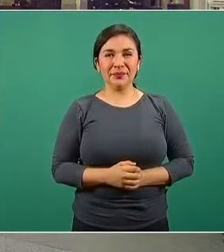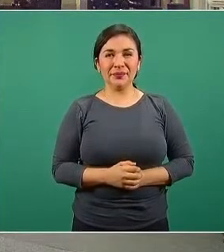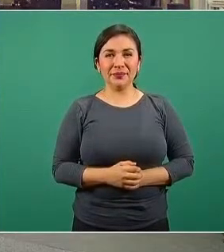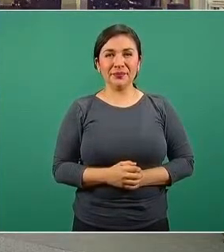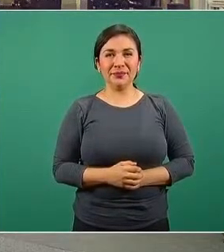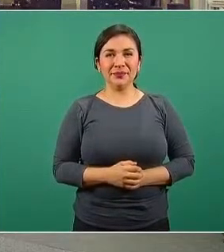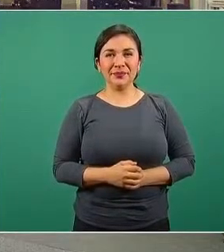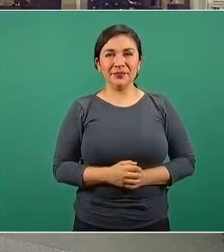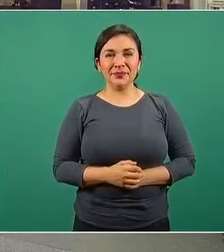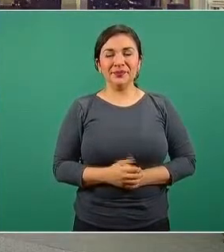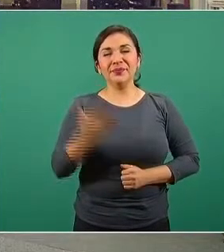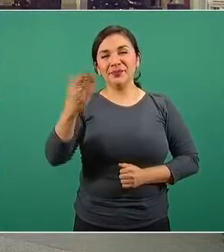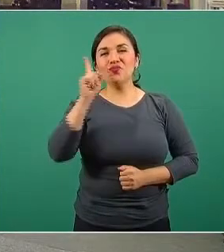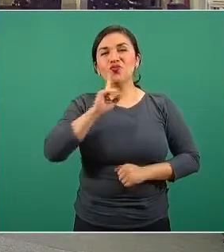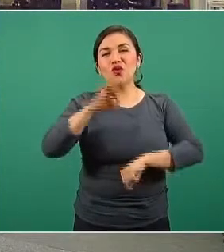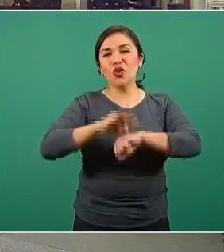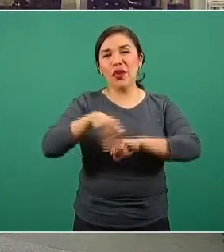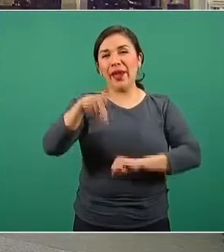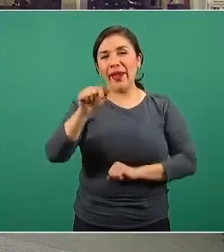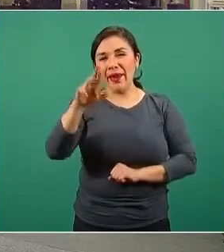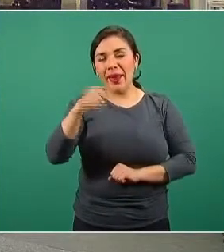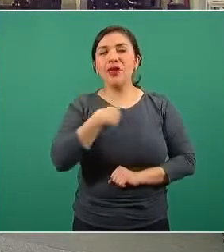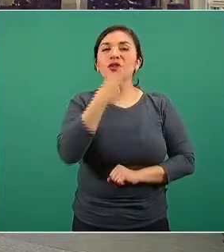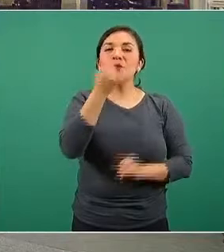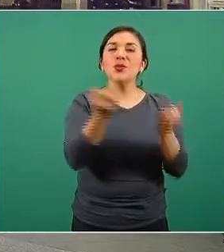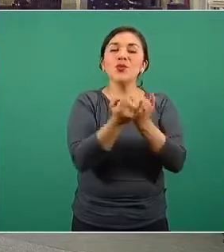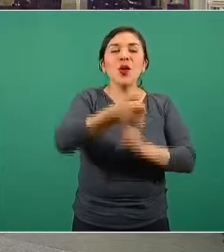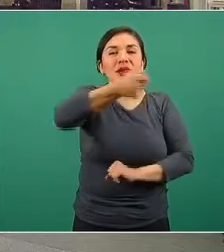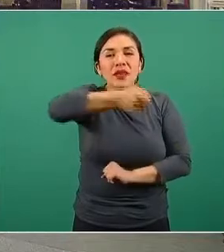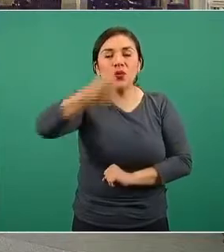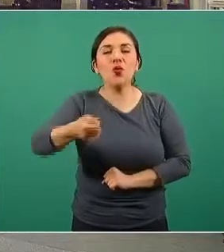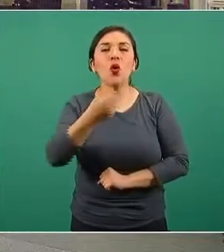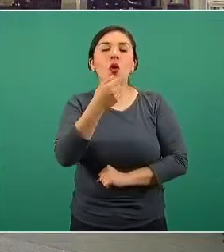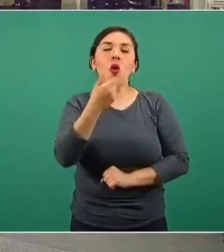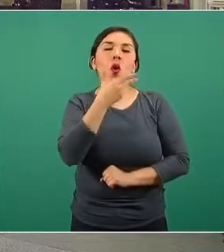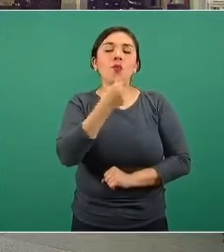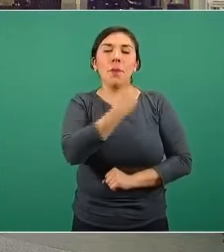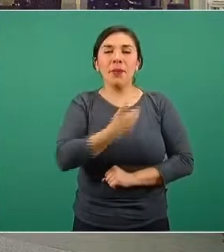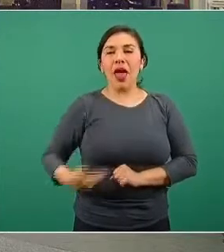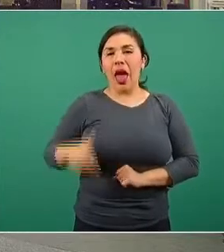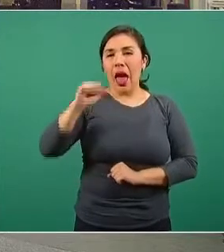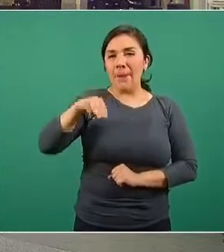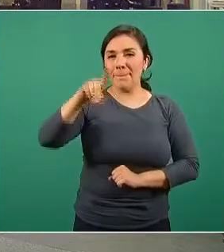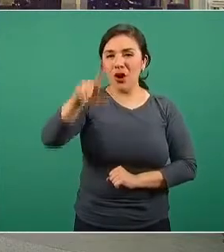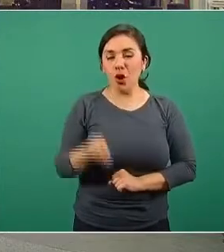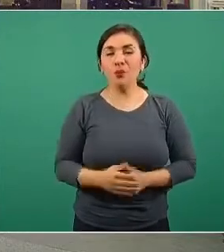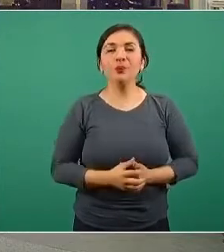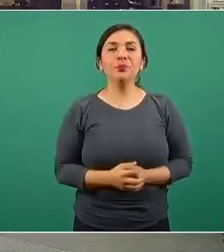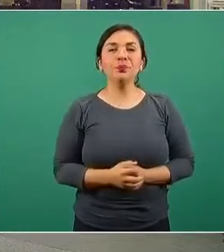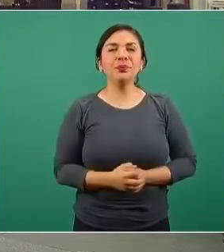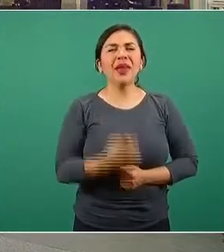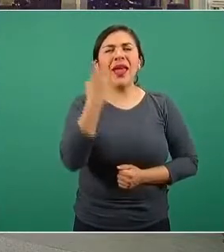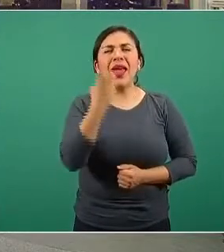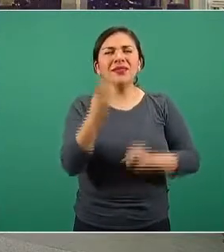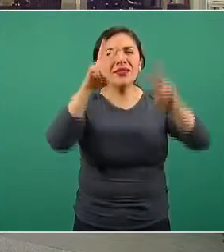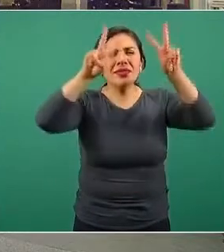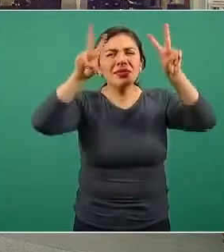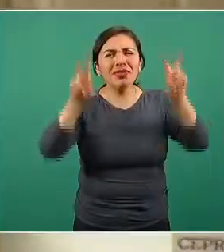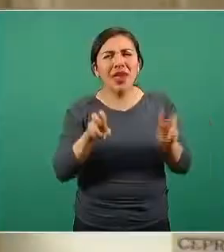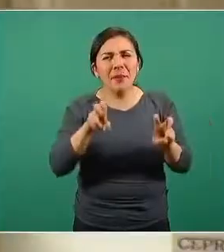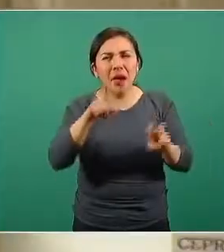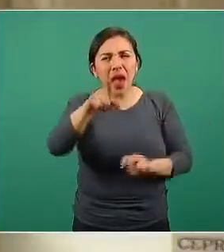Alexia. Doctora Carla, buenas noches, y le mandamos un saludo al presidente Andrés Manuel López Obrador. Respecto a este tema,